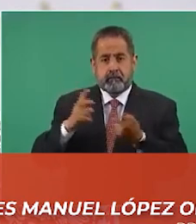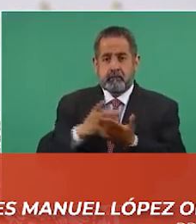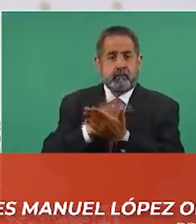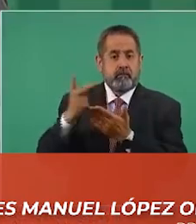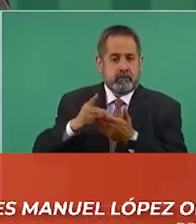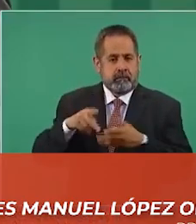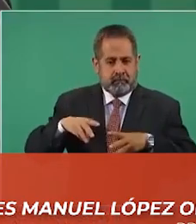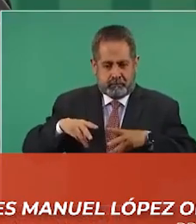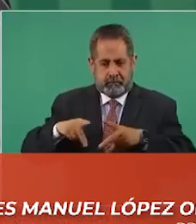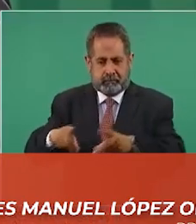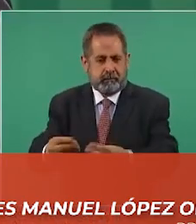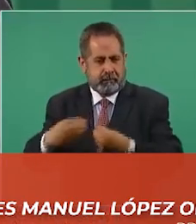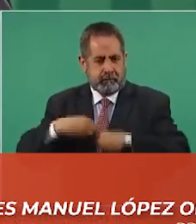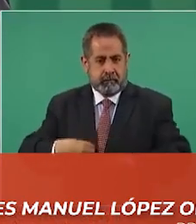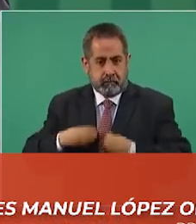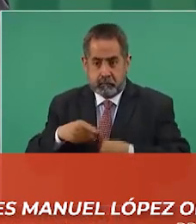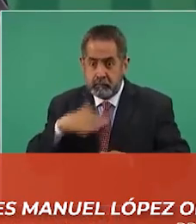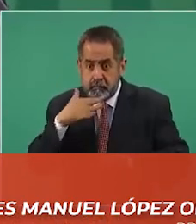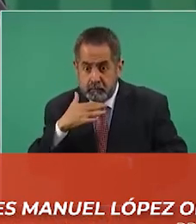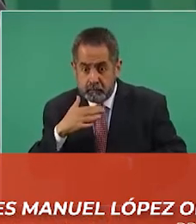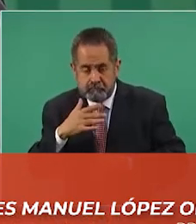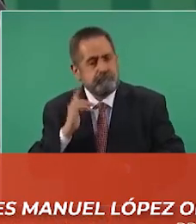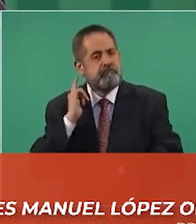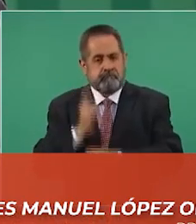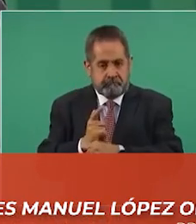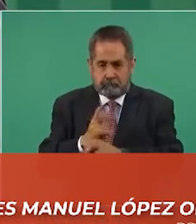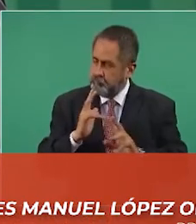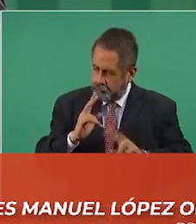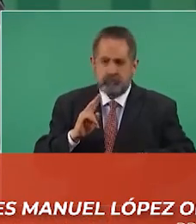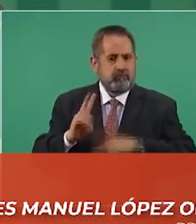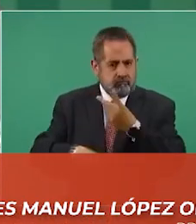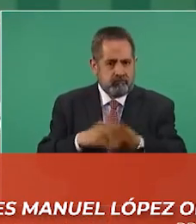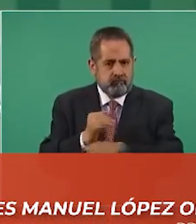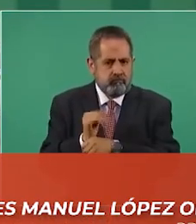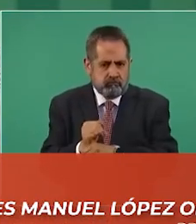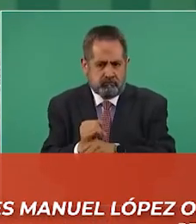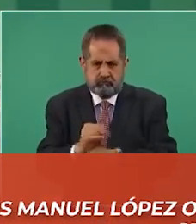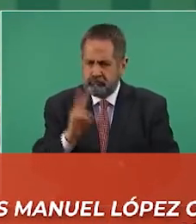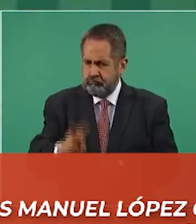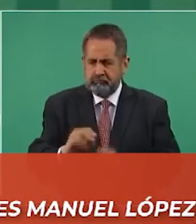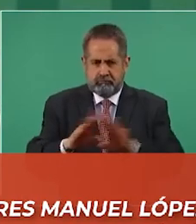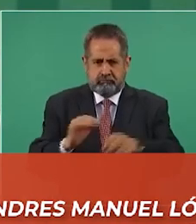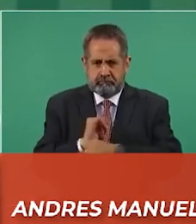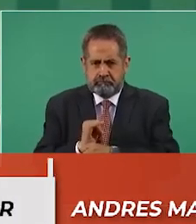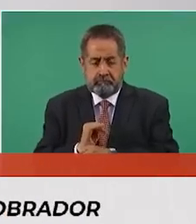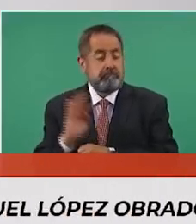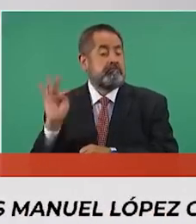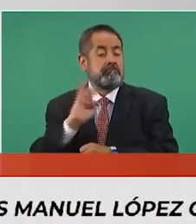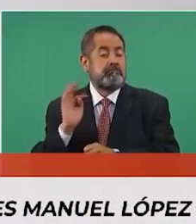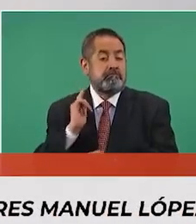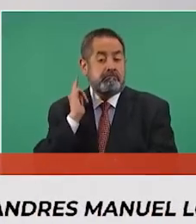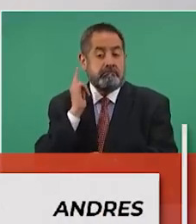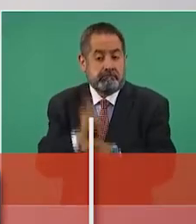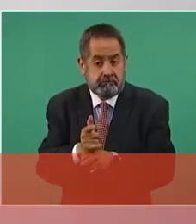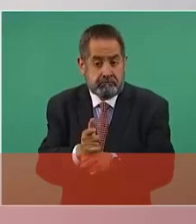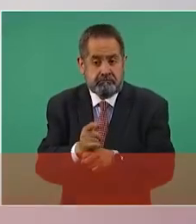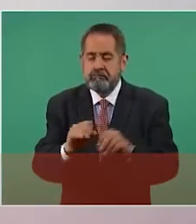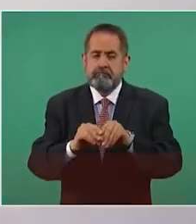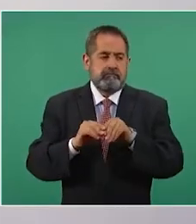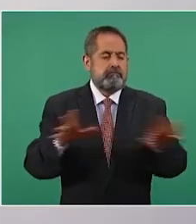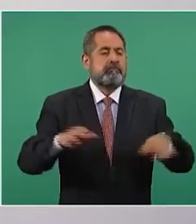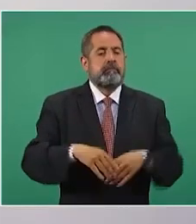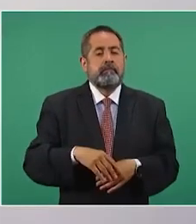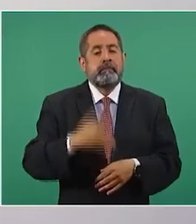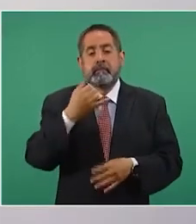que lo vamos a investigar, y que se sepa de que no vamos